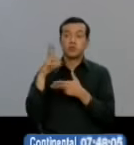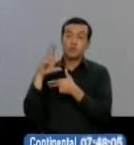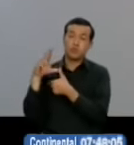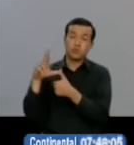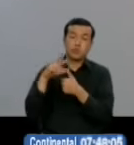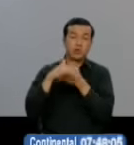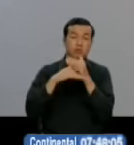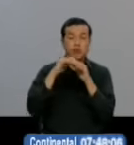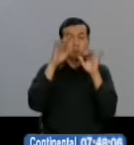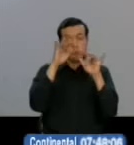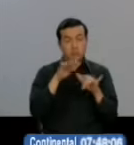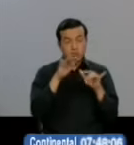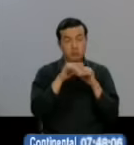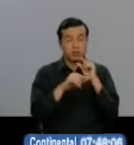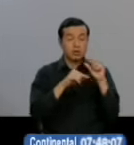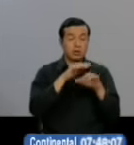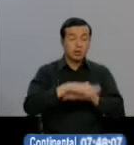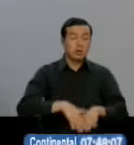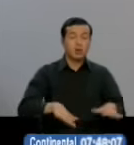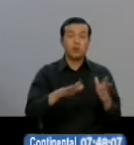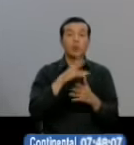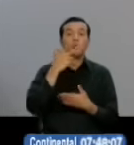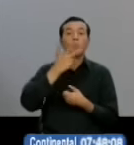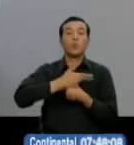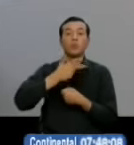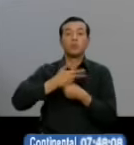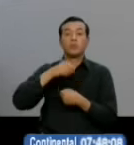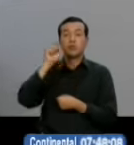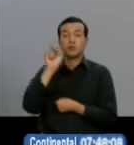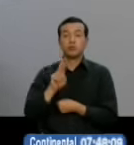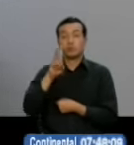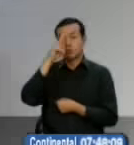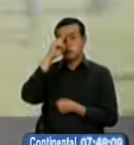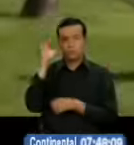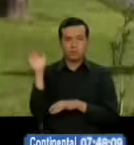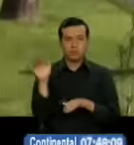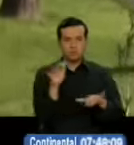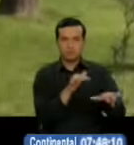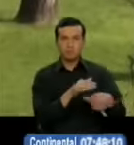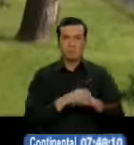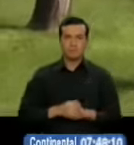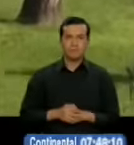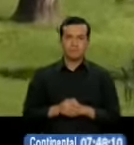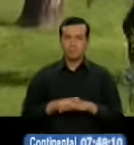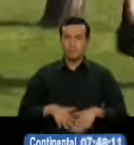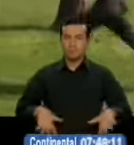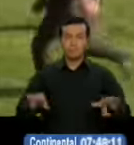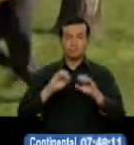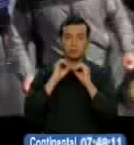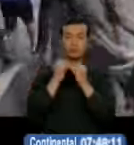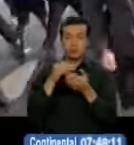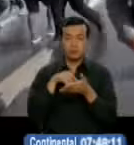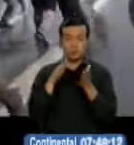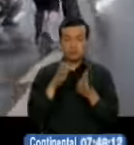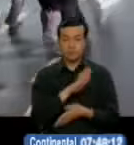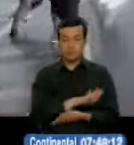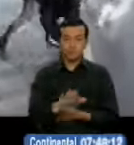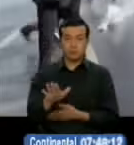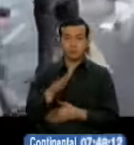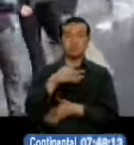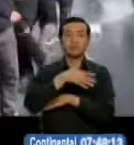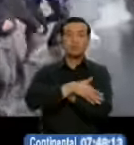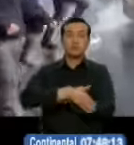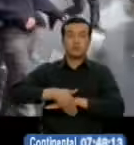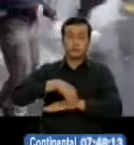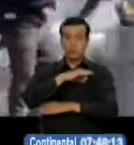a una tormenta tropical débil y se espera su paso por Guatemala y el sur de México. Nuevamente, las organizaciones estudiantiles salieron a las calles de